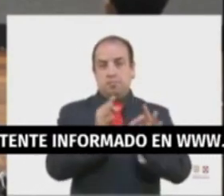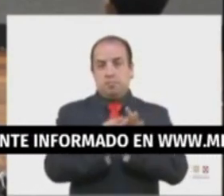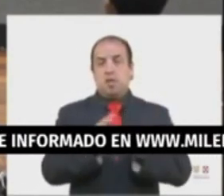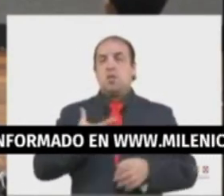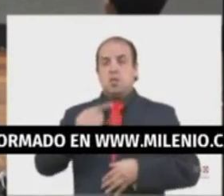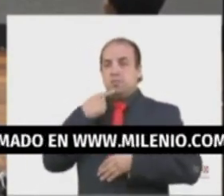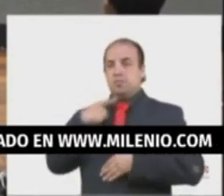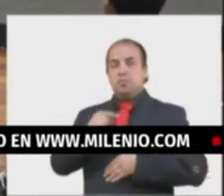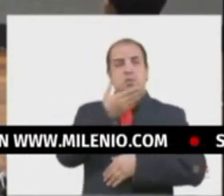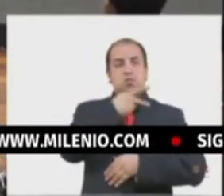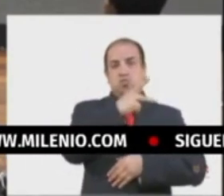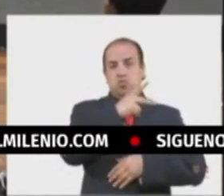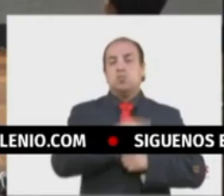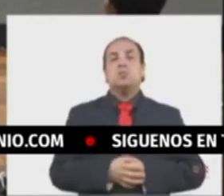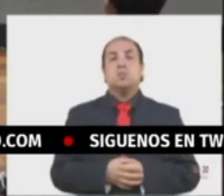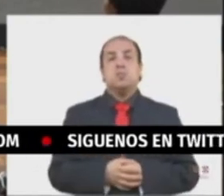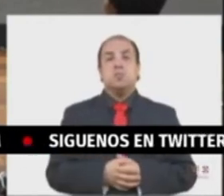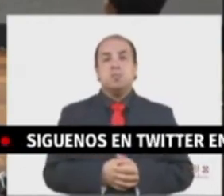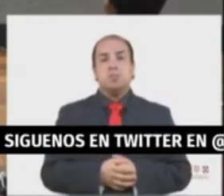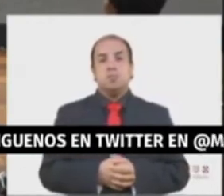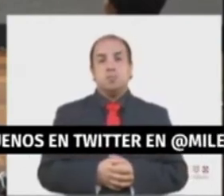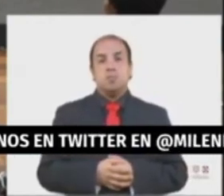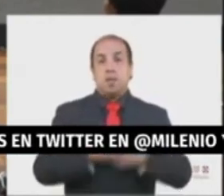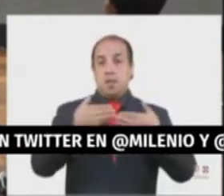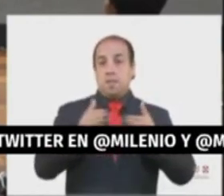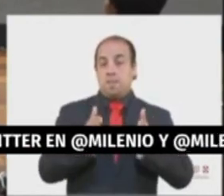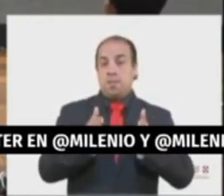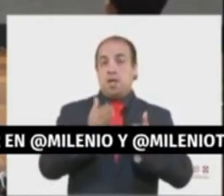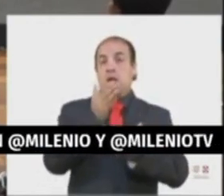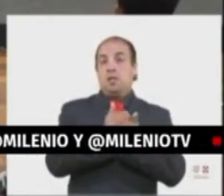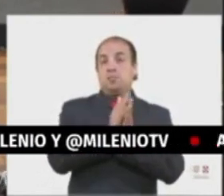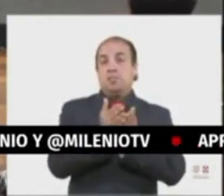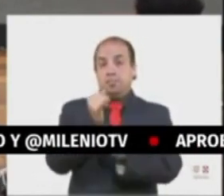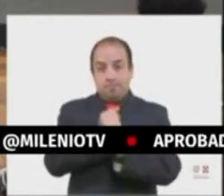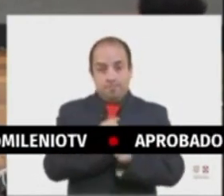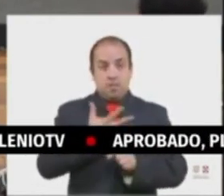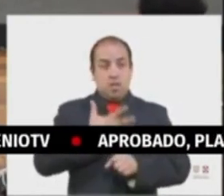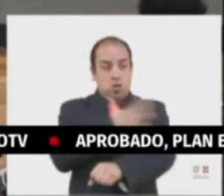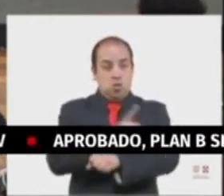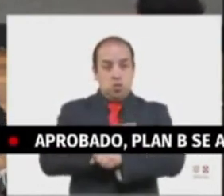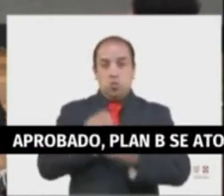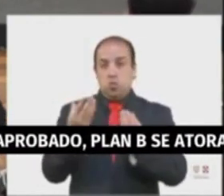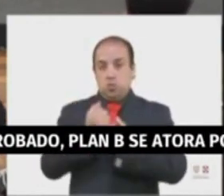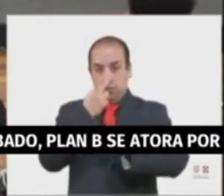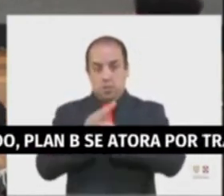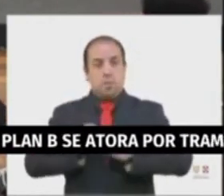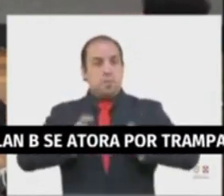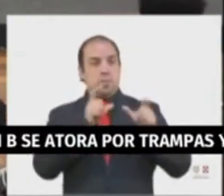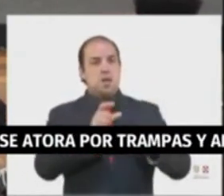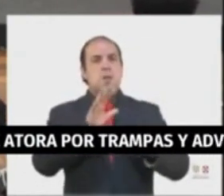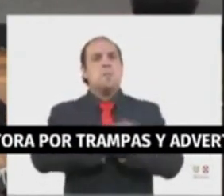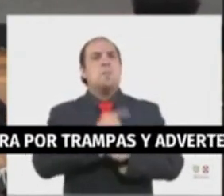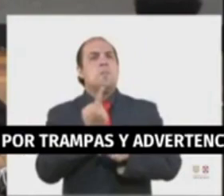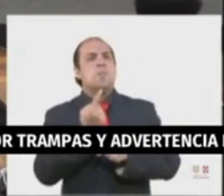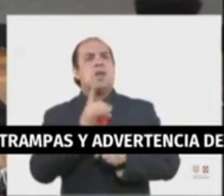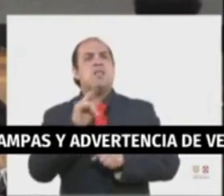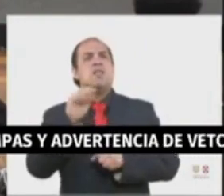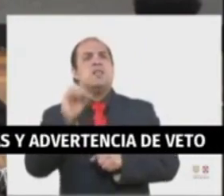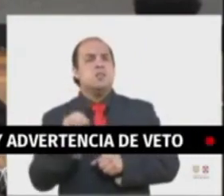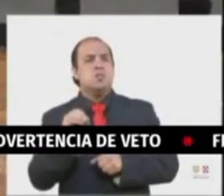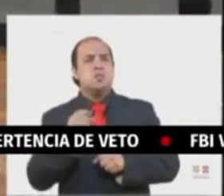parte de Ciro Gómez Leiva, y se abre la carpeta de investigación y están en coordinación con la Secretaría de Seguridad. ¿Por qué delito se inició la carpeta, doctor? Perdón.